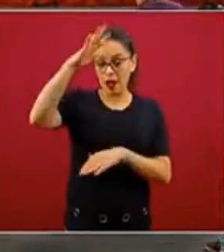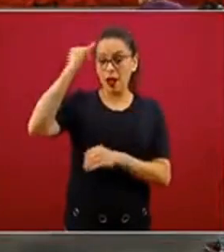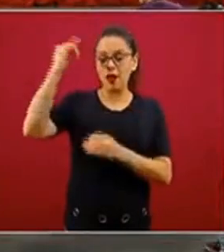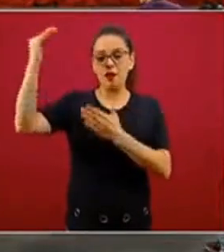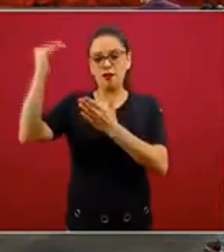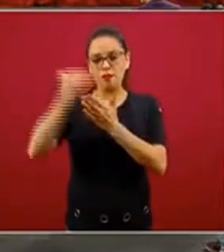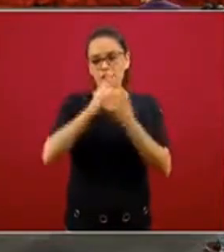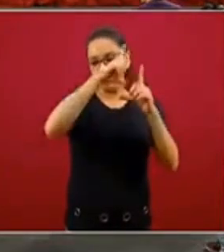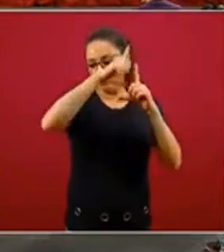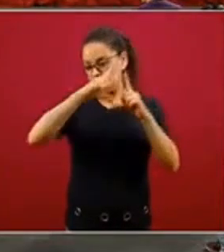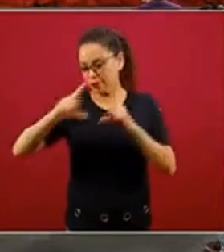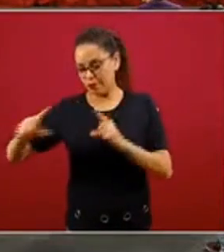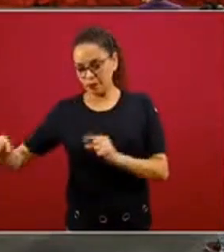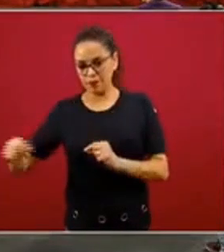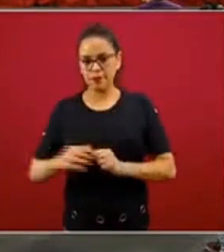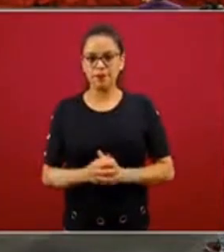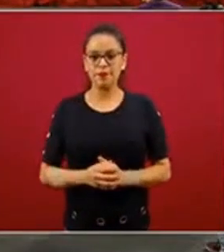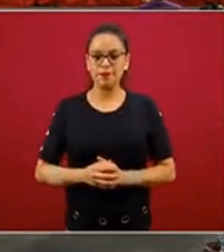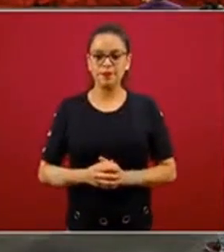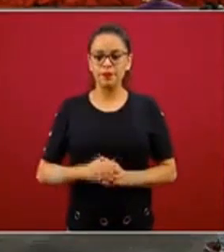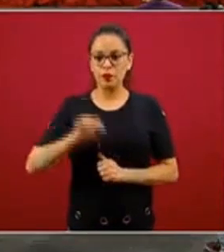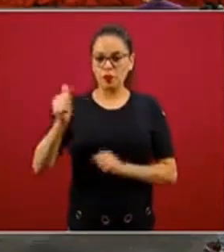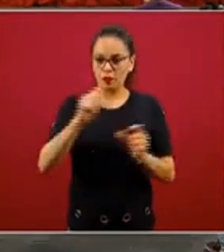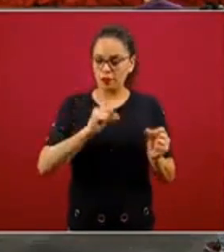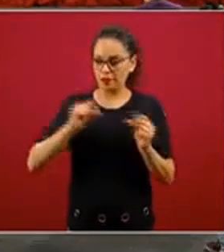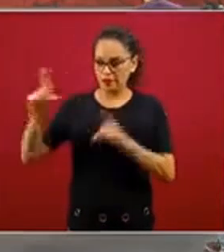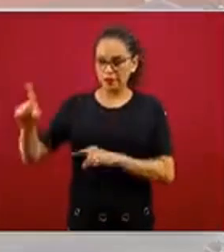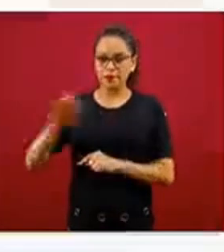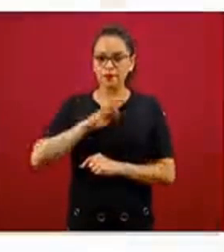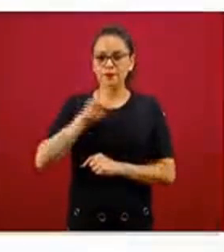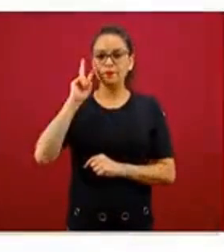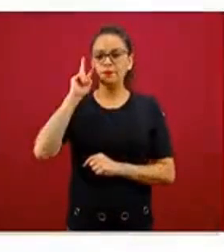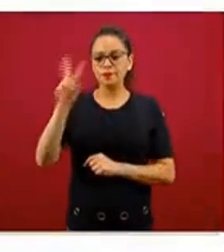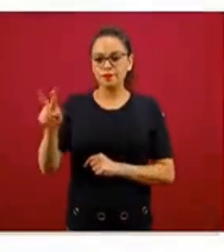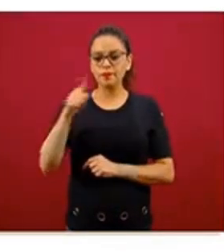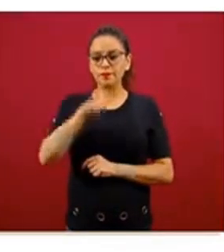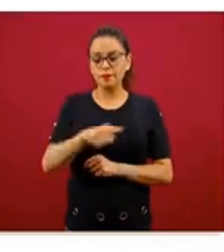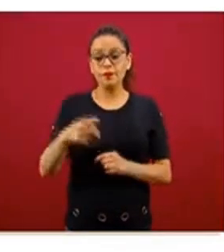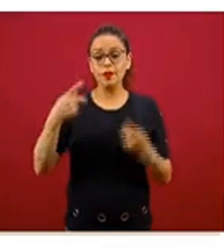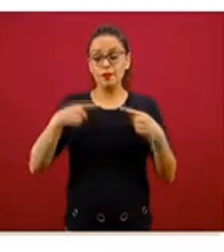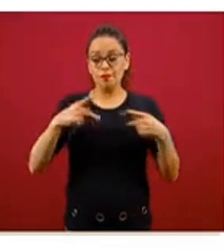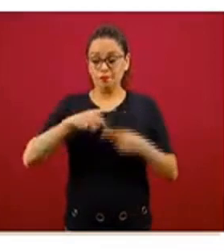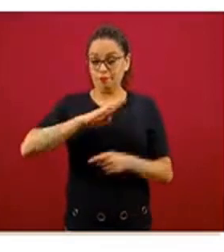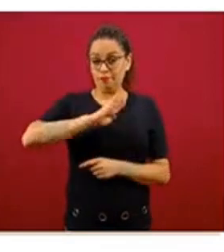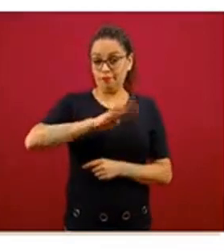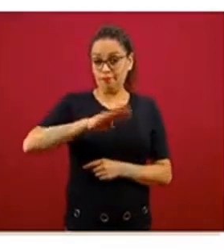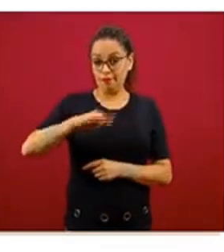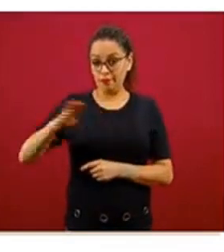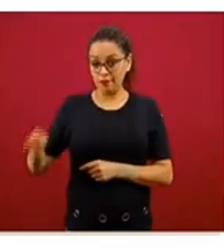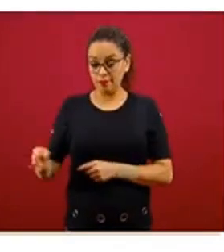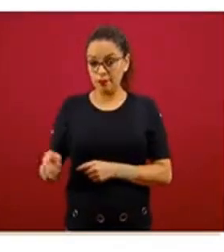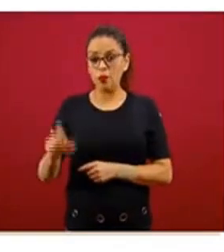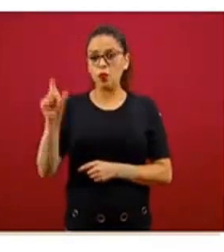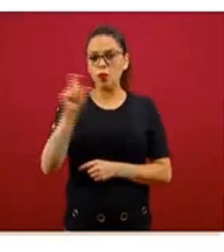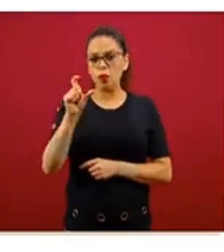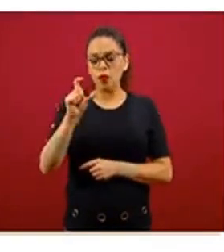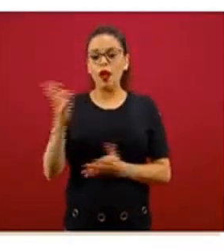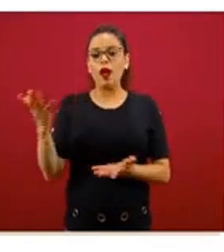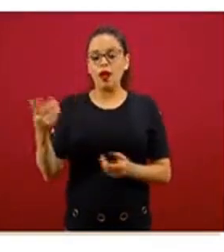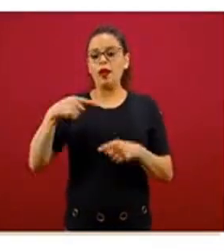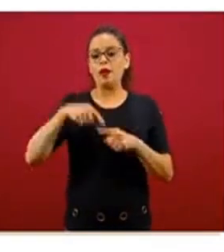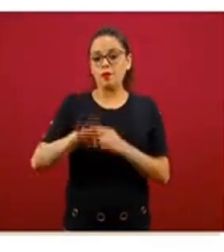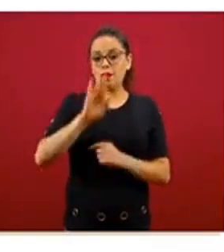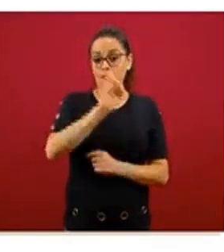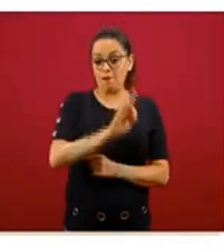por favor. Podemos ver la distribución de la ocurrencia de las defunciones por la fecha en que lamentablemente se dio